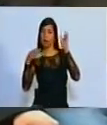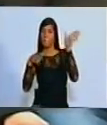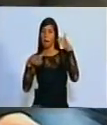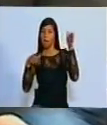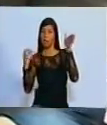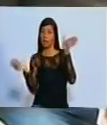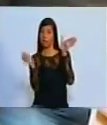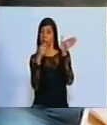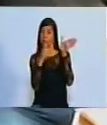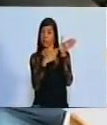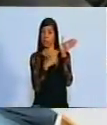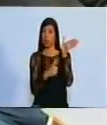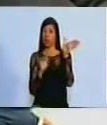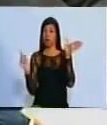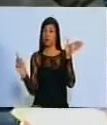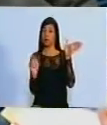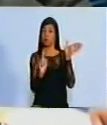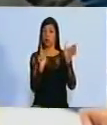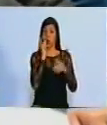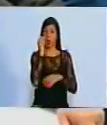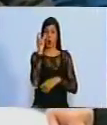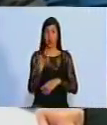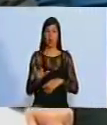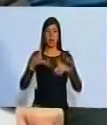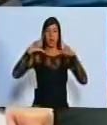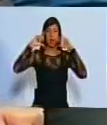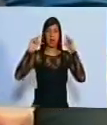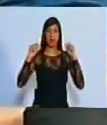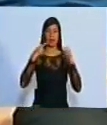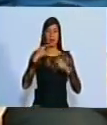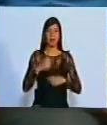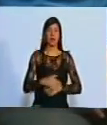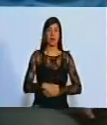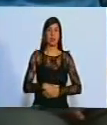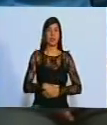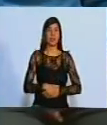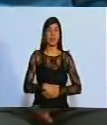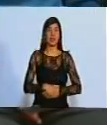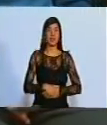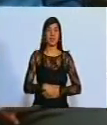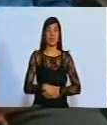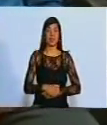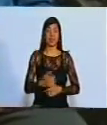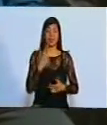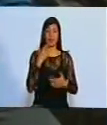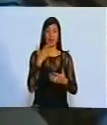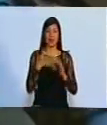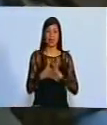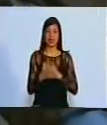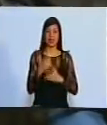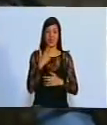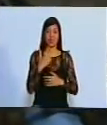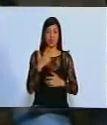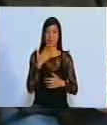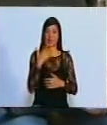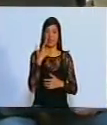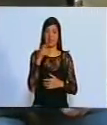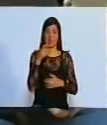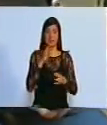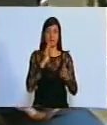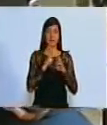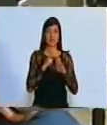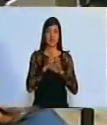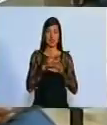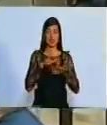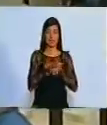nacional. Orador de orden, el licenciado Jonathan Montilla, director de la Red Nacional